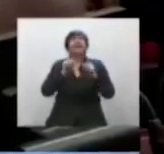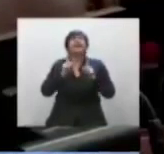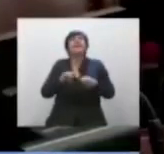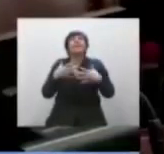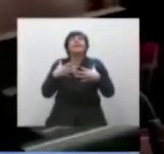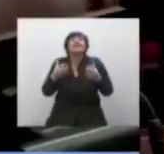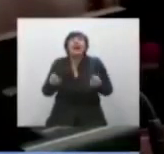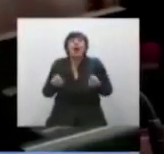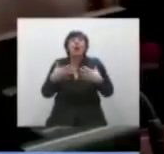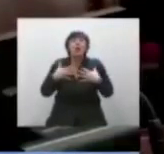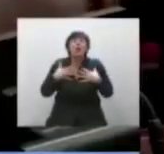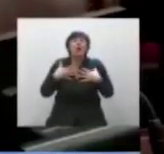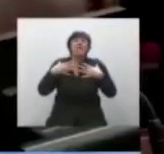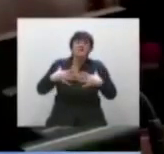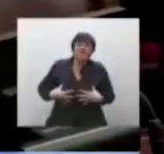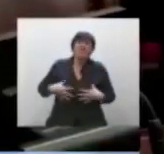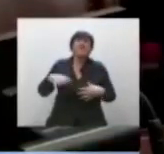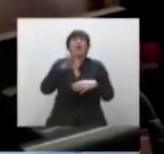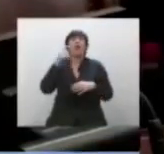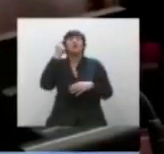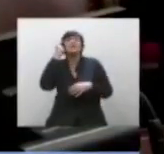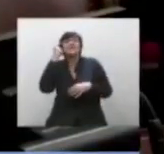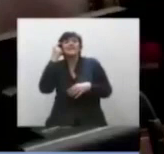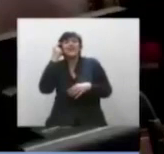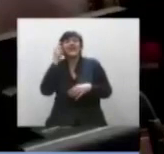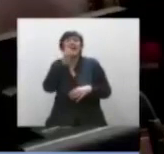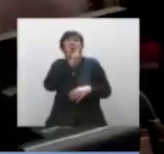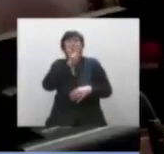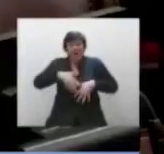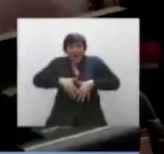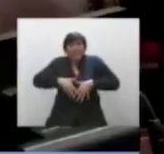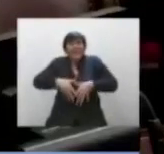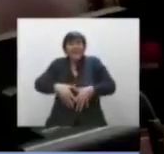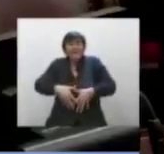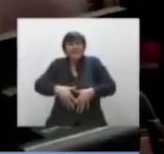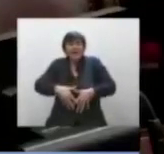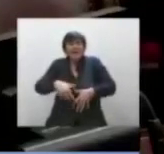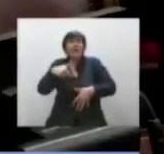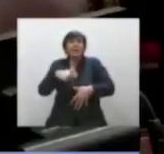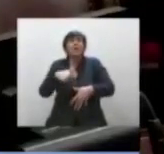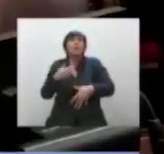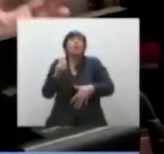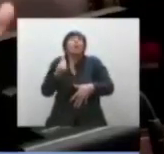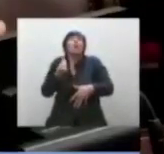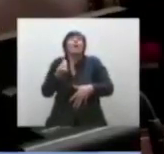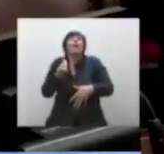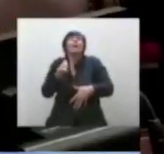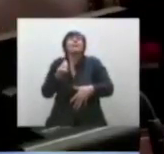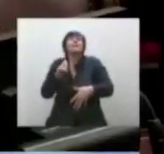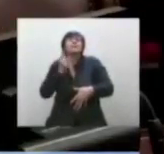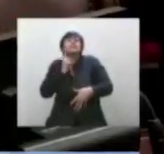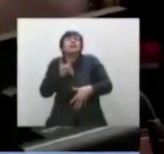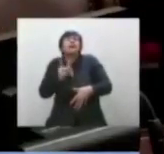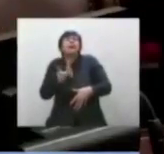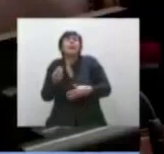digamos, en los lugares que la legislación funciona, que la justicia funciona, se aplica, pero en algunas provincias resisten y vienen si amparos. Contar que es el caso